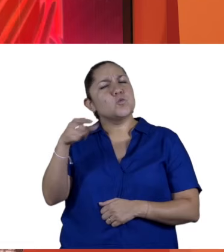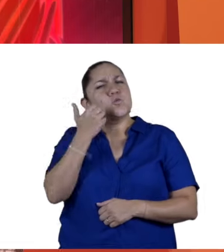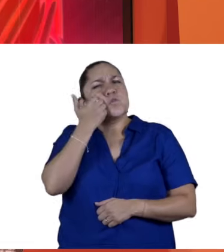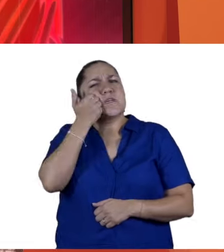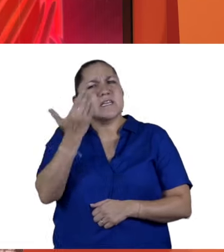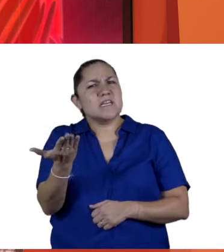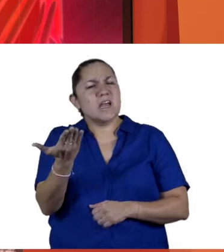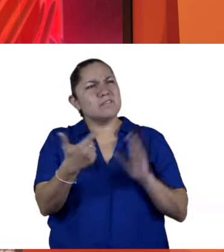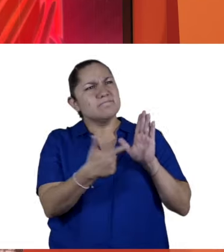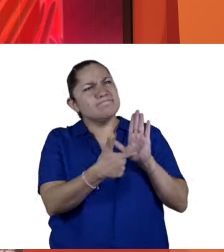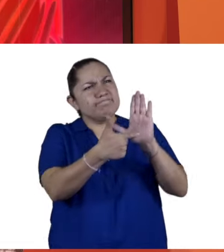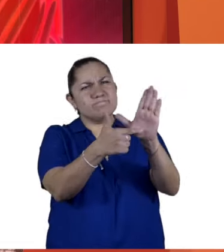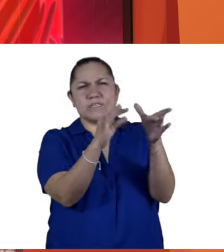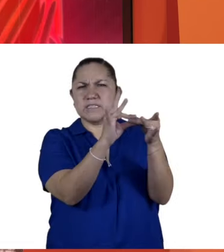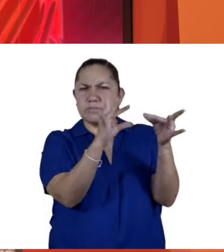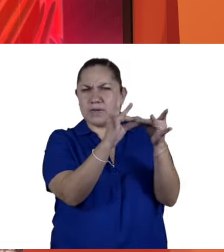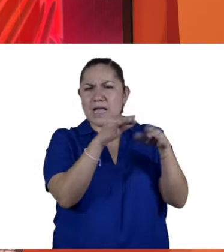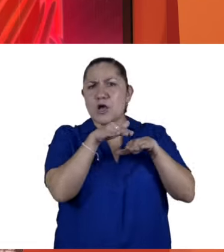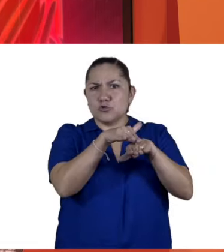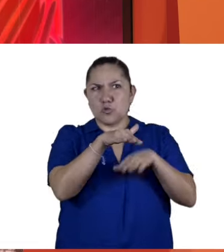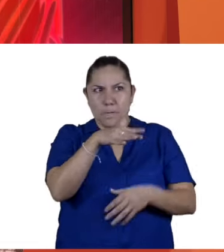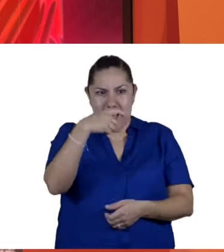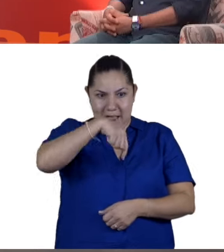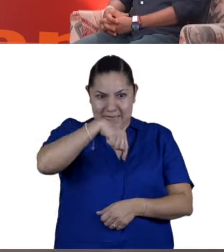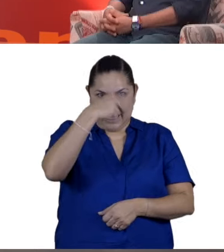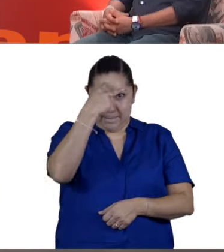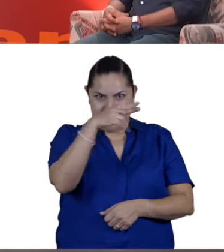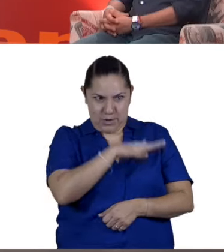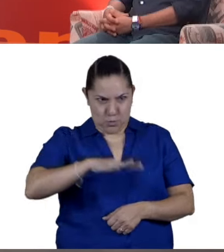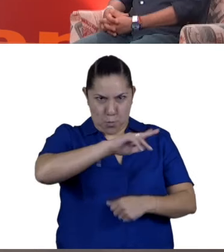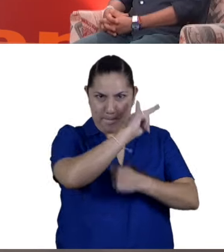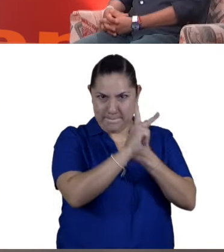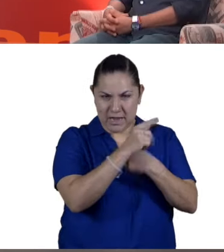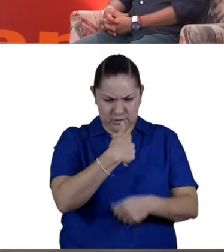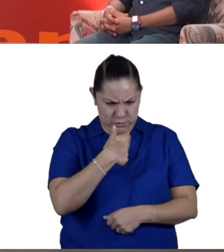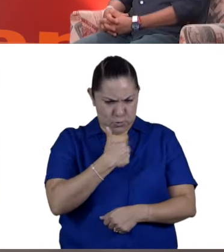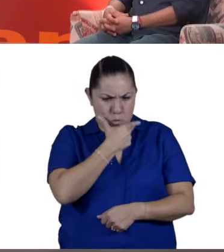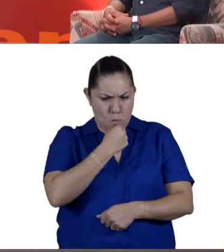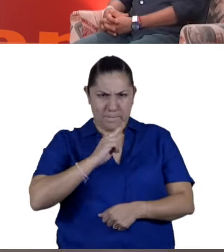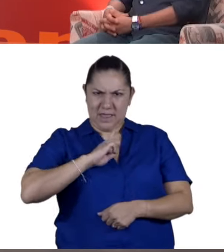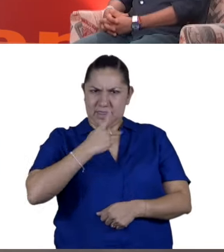compartir acerca de qué es ser un hombre trans en un país como México?